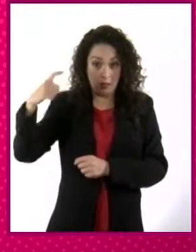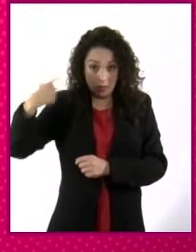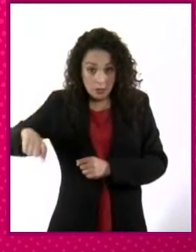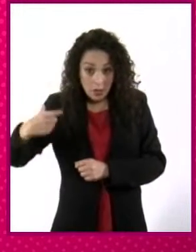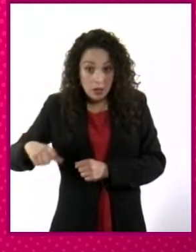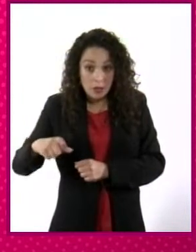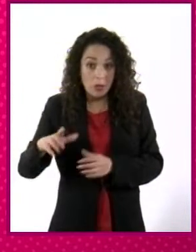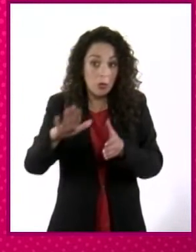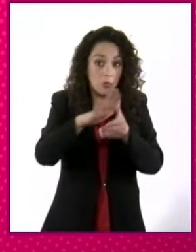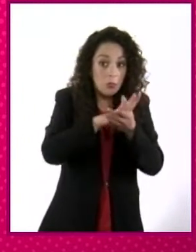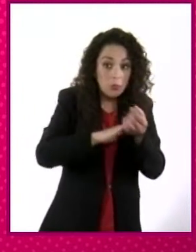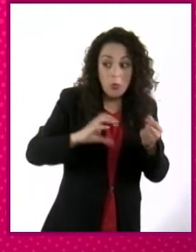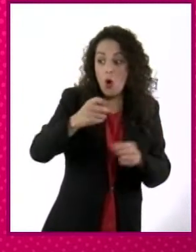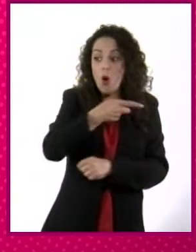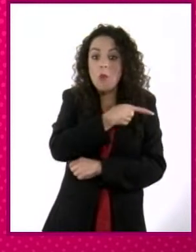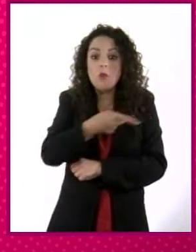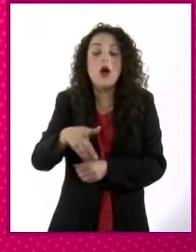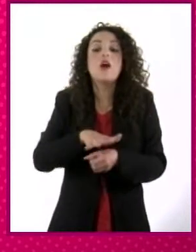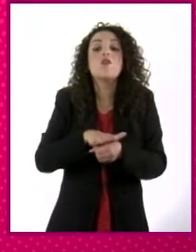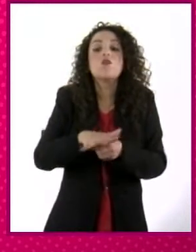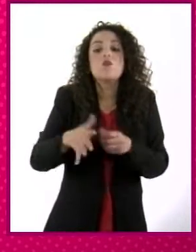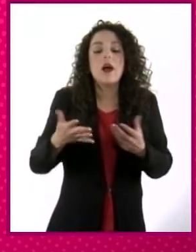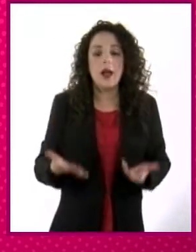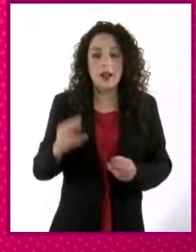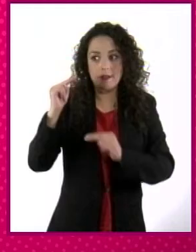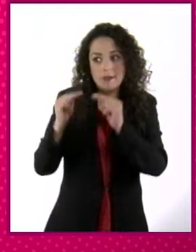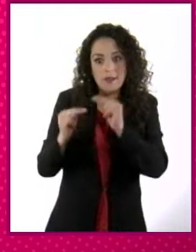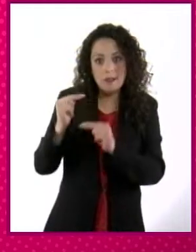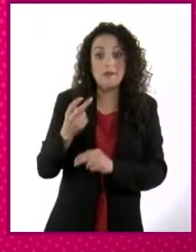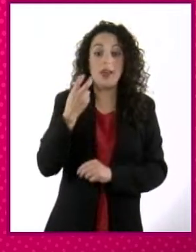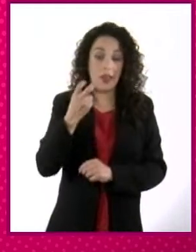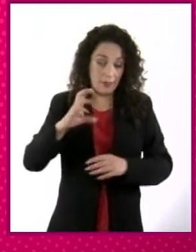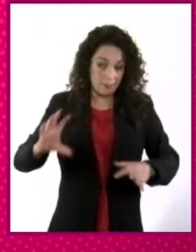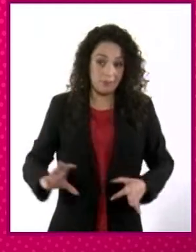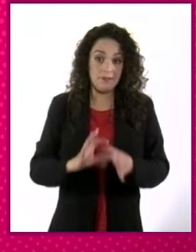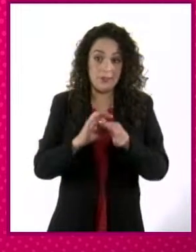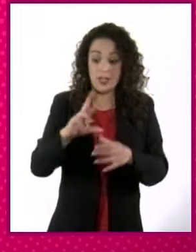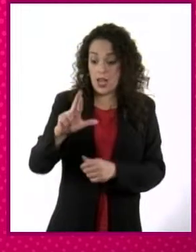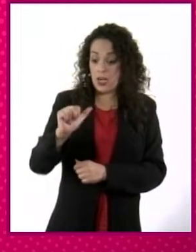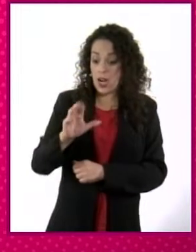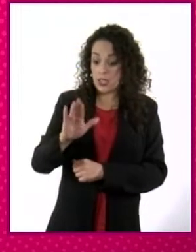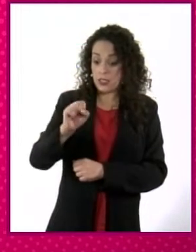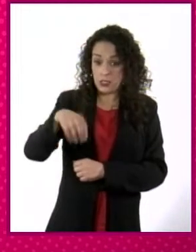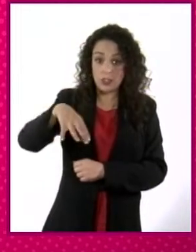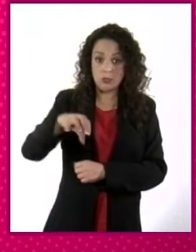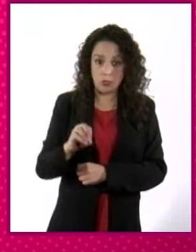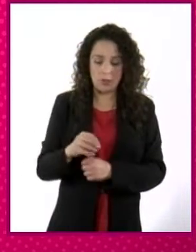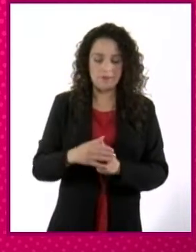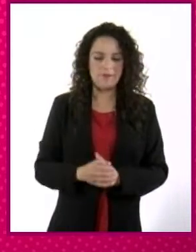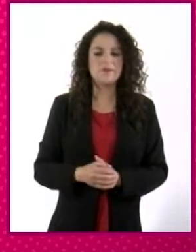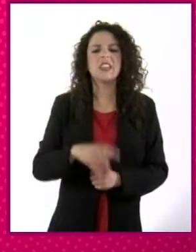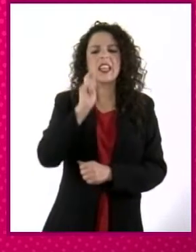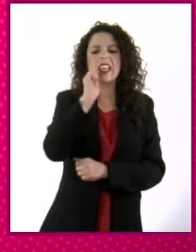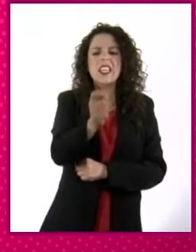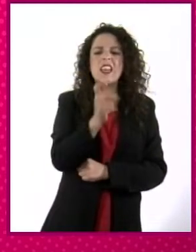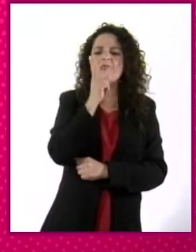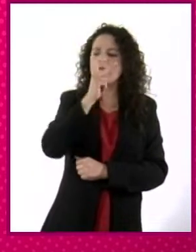origen como tal no se puede decir desde cuándo hay racismo o qué entendemos por